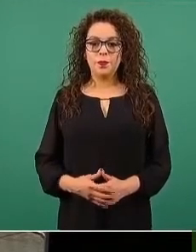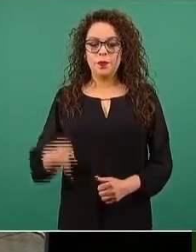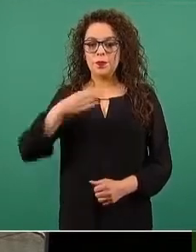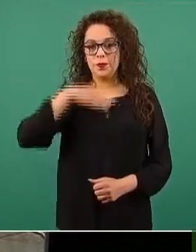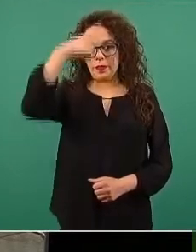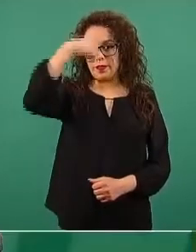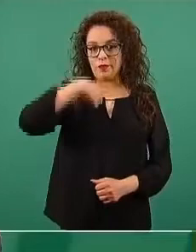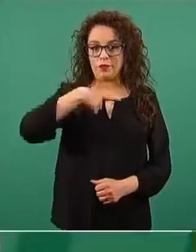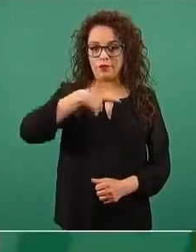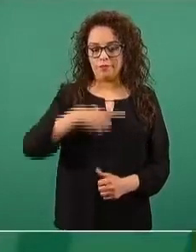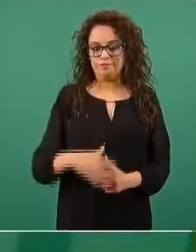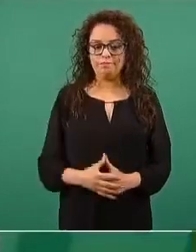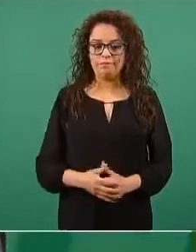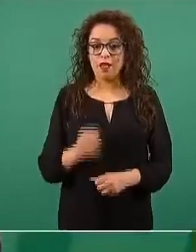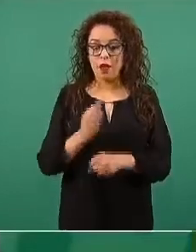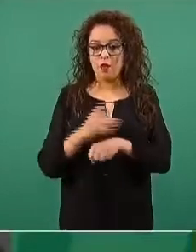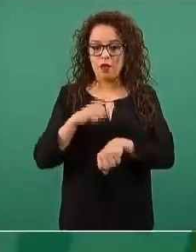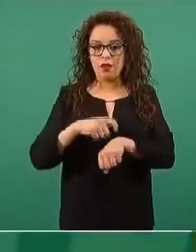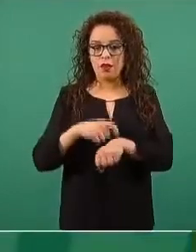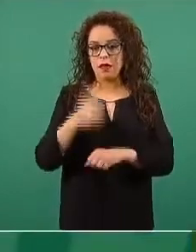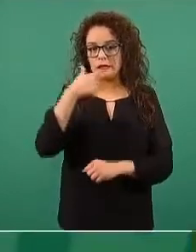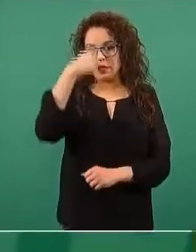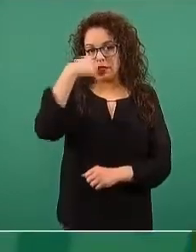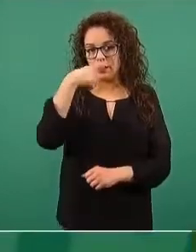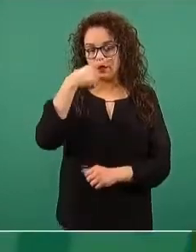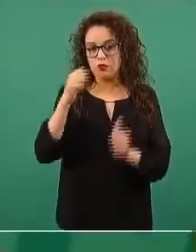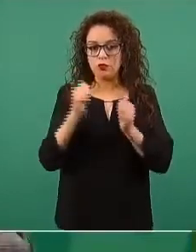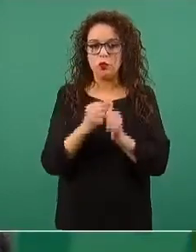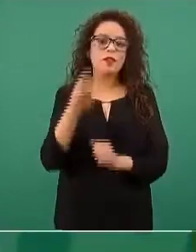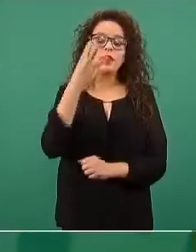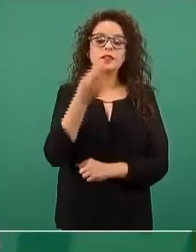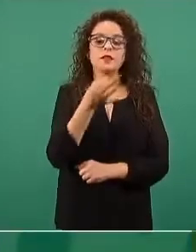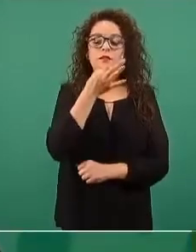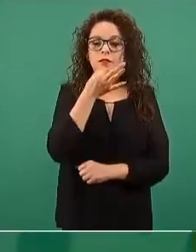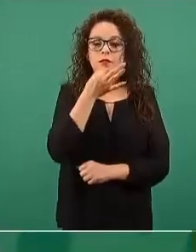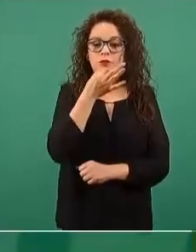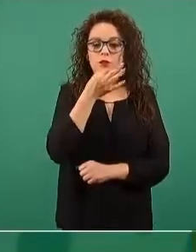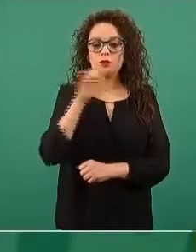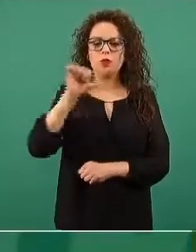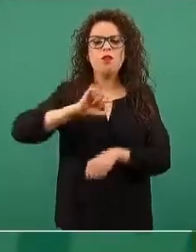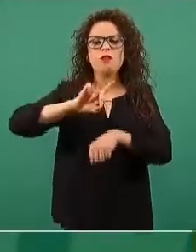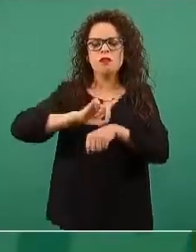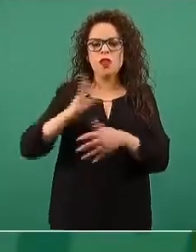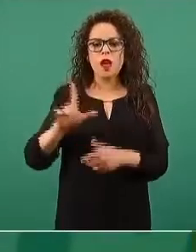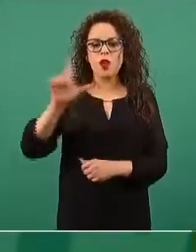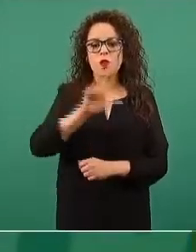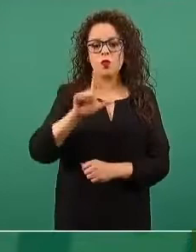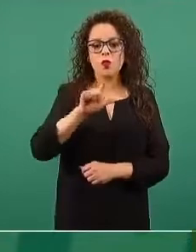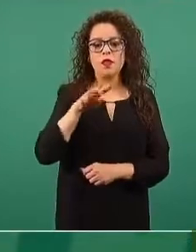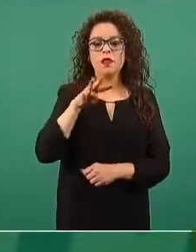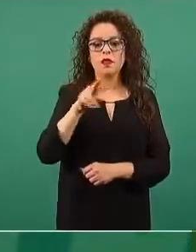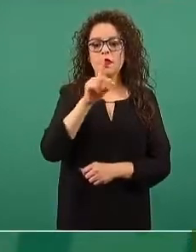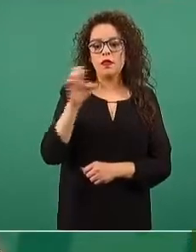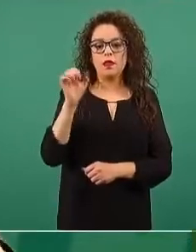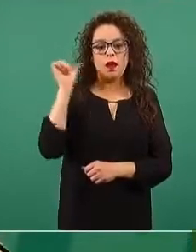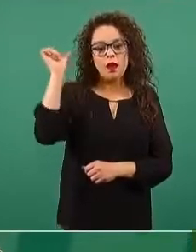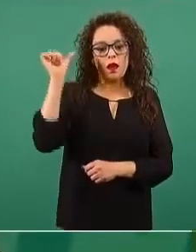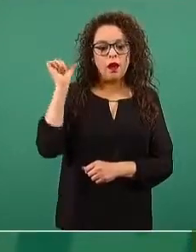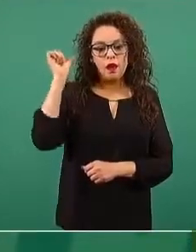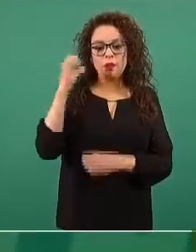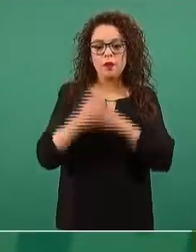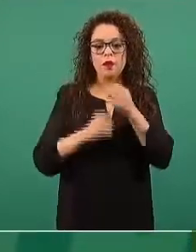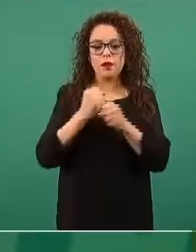Muy buenas noches. Son las 19 horas con 3 minutos de este lunes 19 de abril